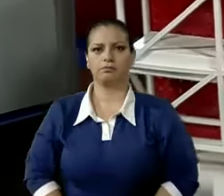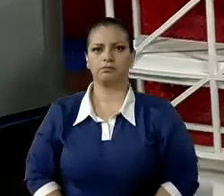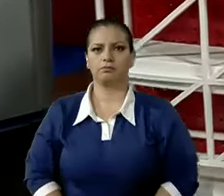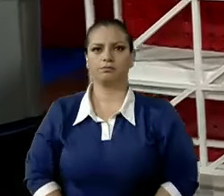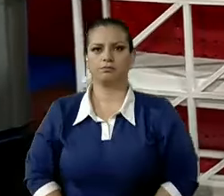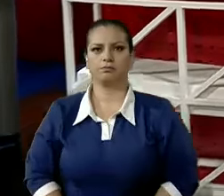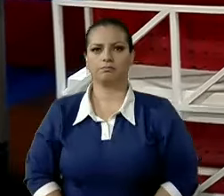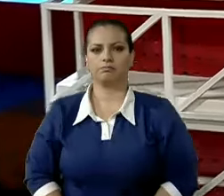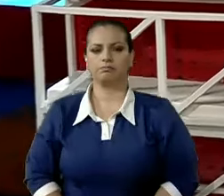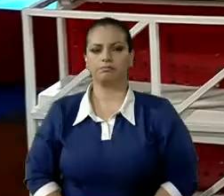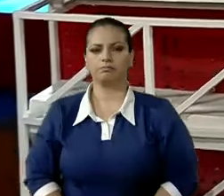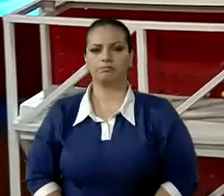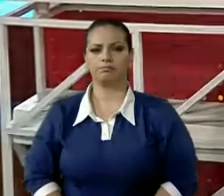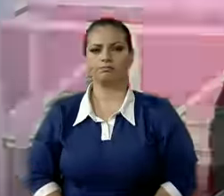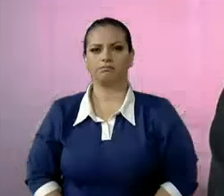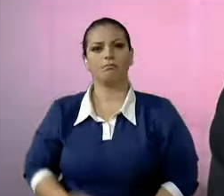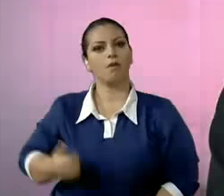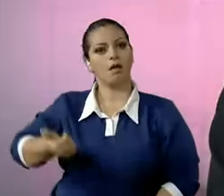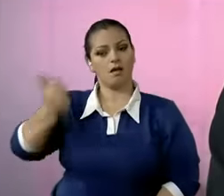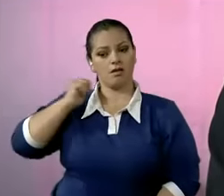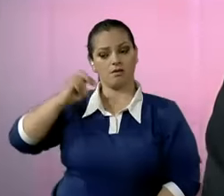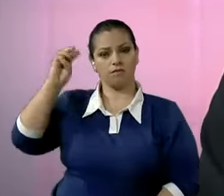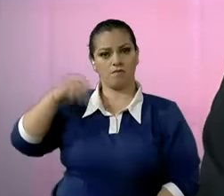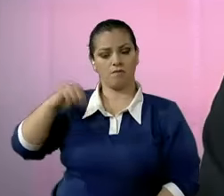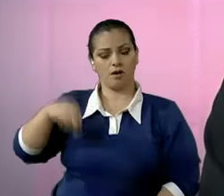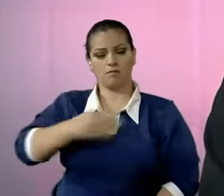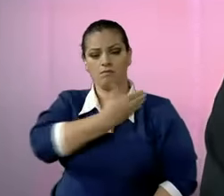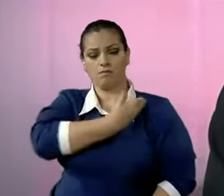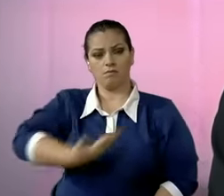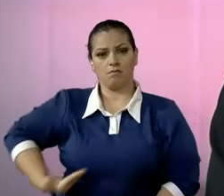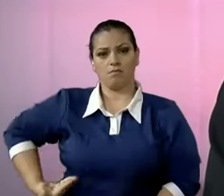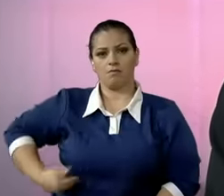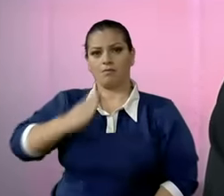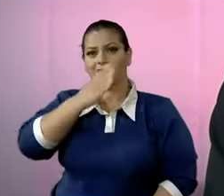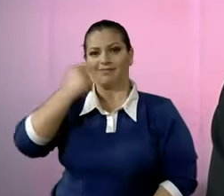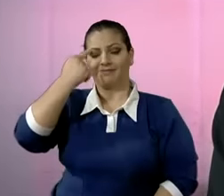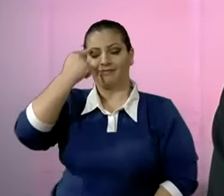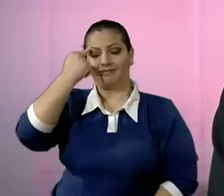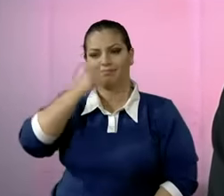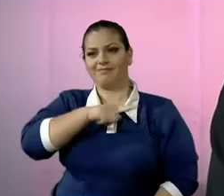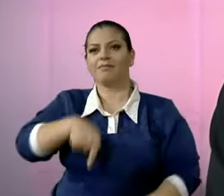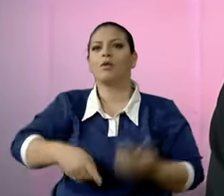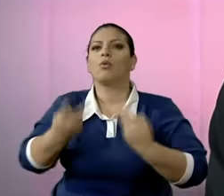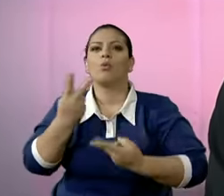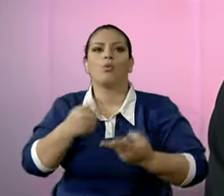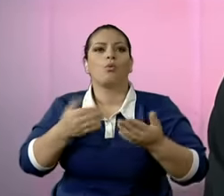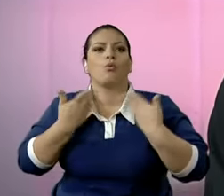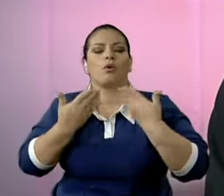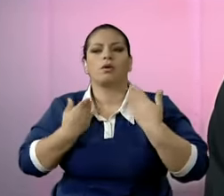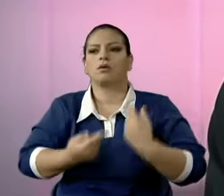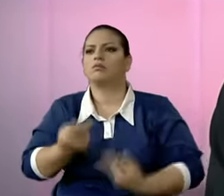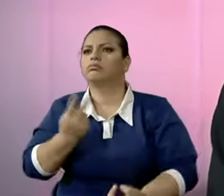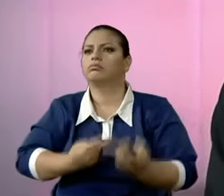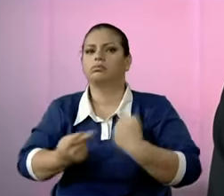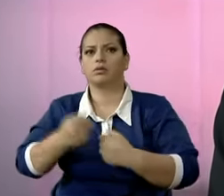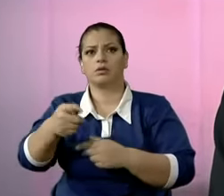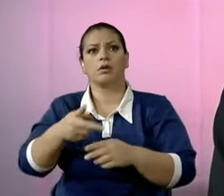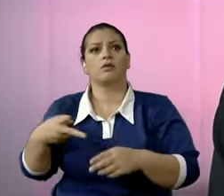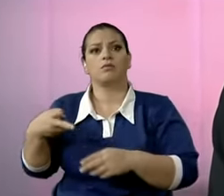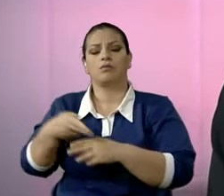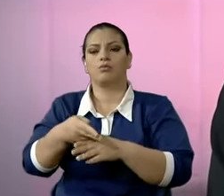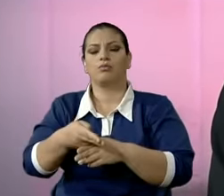El presidente de la República, Rafael Correa, realizó algunas actividades en Guayaquil. Entre ellas, inauguró la Casa de Acogida Los Libertadores para